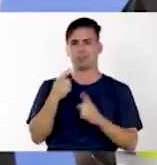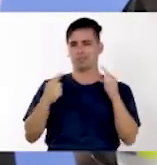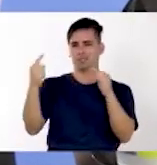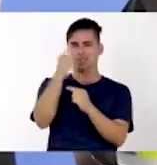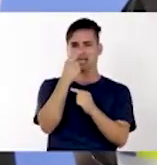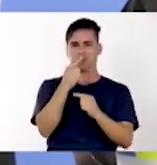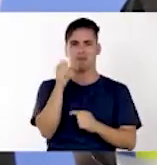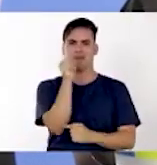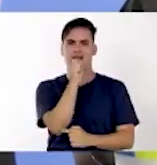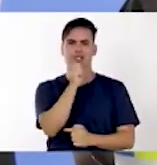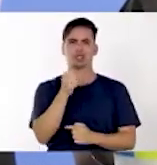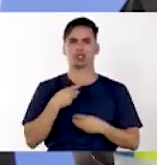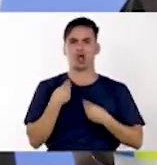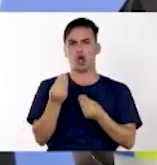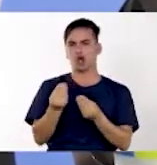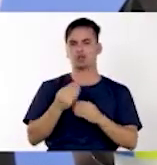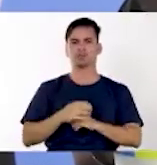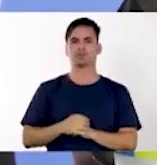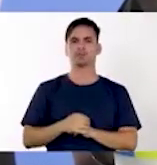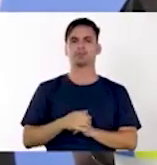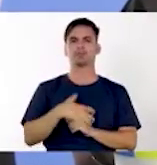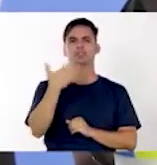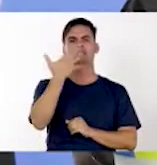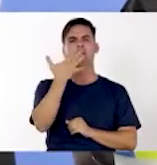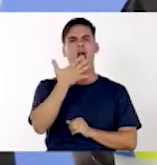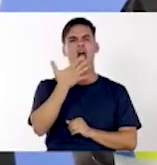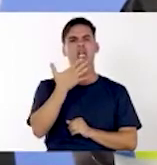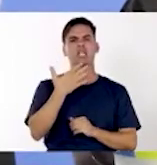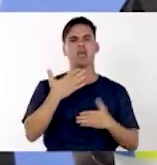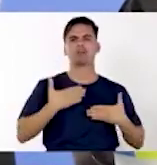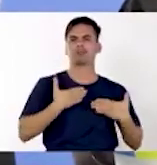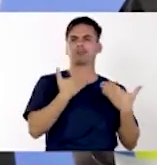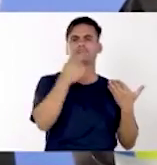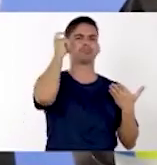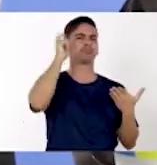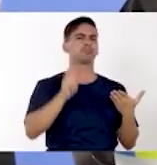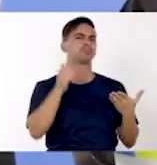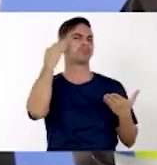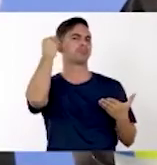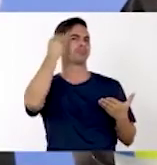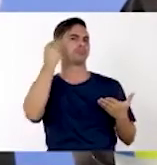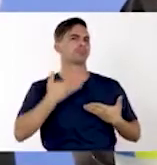texto? ¿A quién supones que Silvio Rodríguez dedica esta canción?